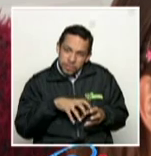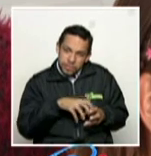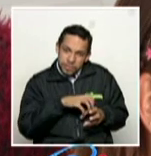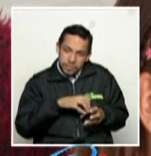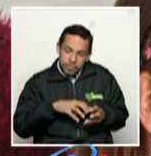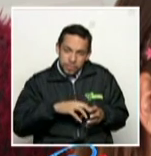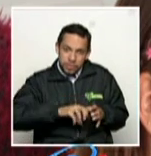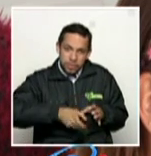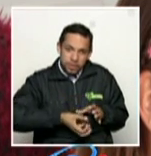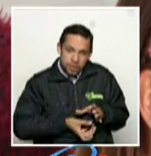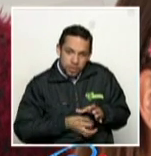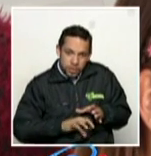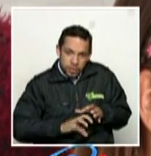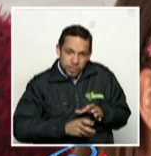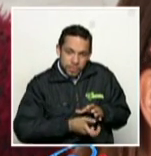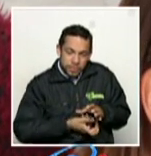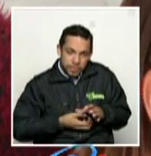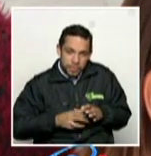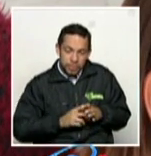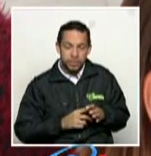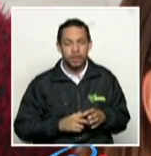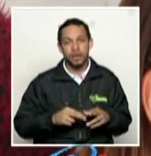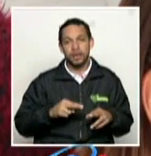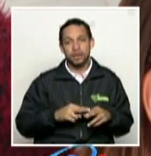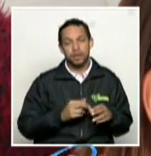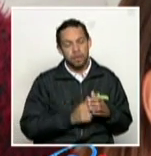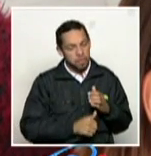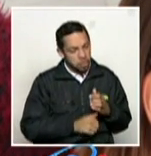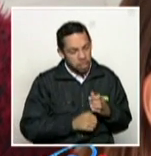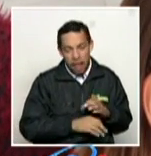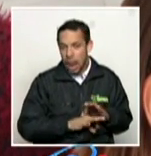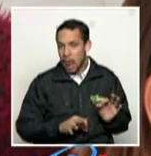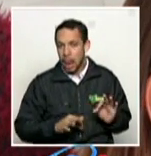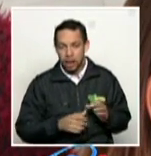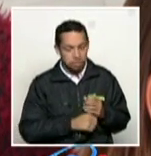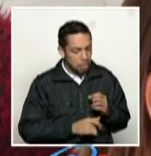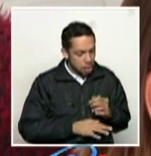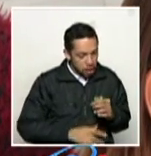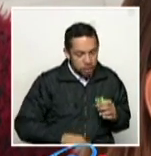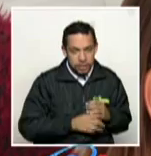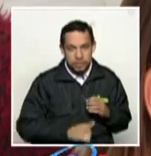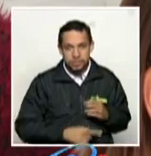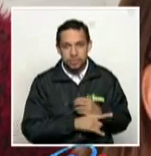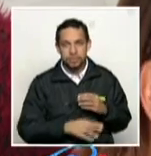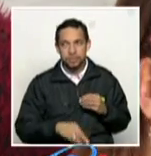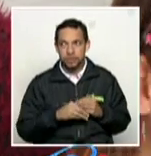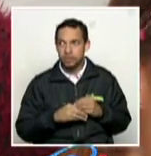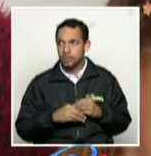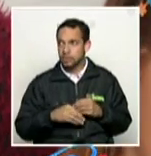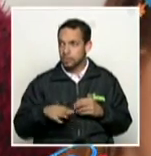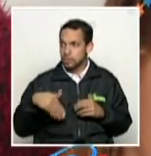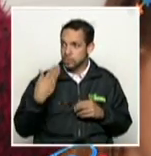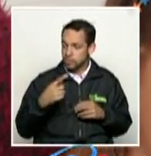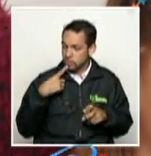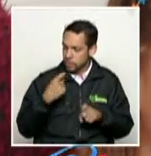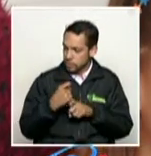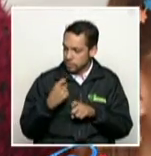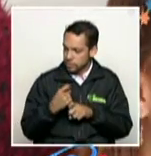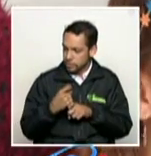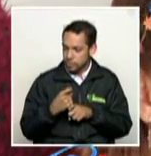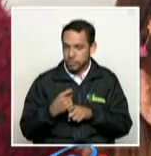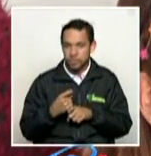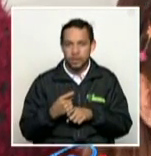absolutamente malo, le dijeron que tenía, iba a estar con diarrea mucho tiempo, ¿no? Sí, pues de hecho ella salió, en la cirugía fue muy